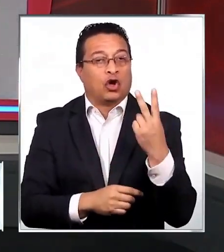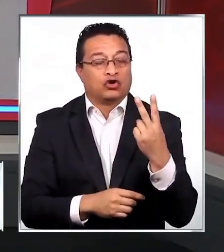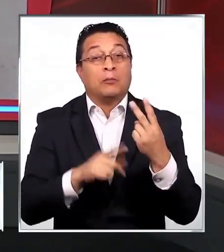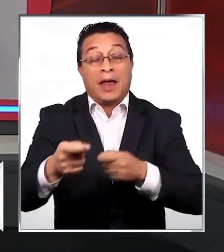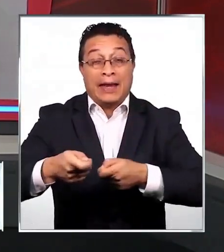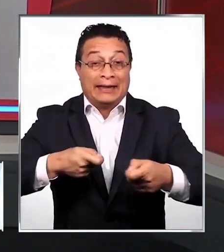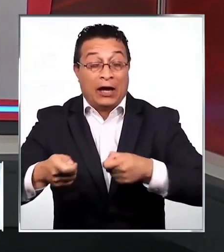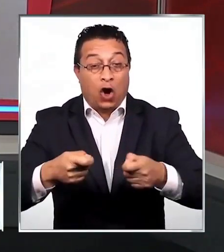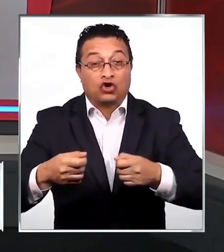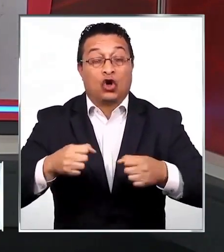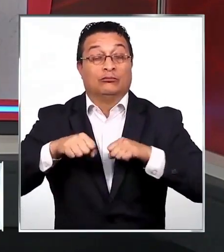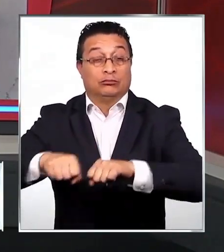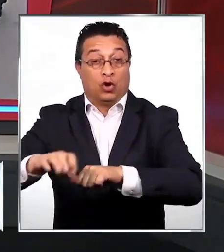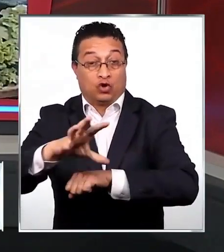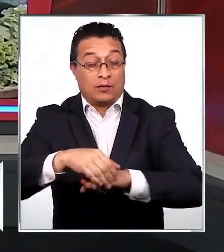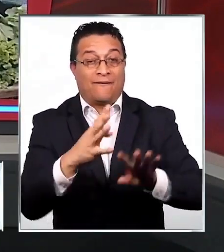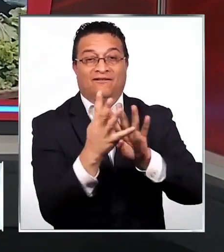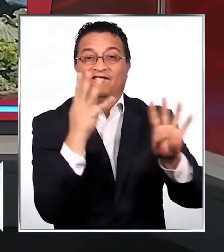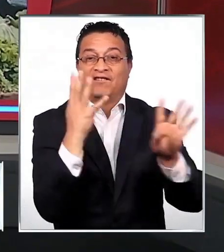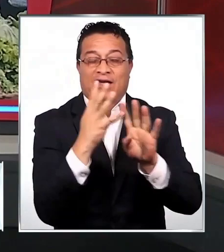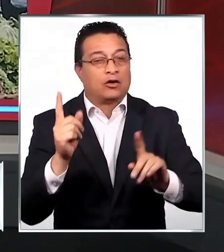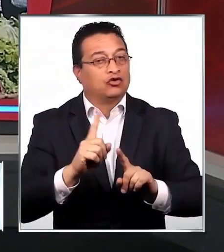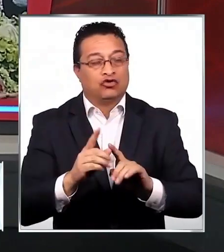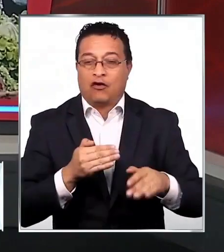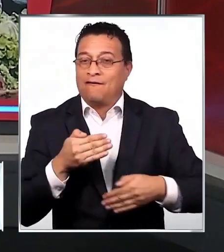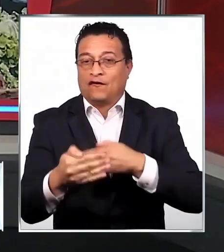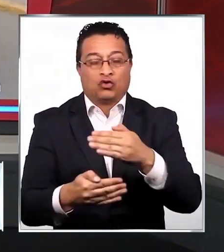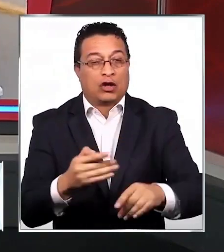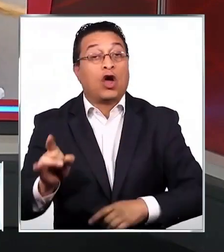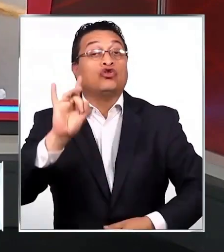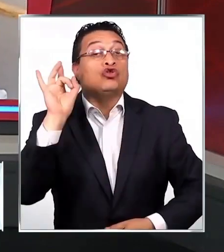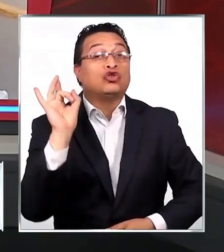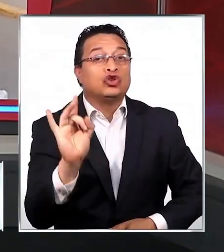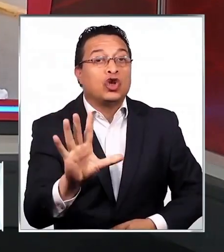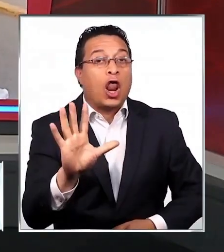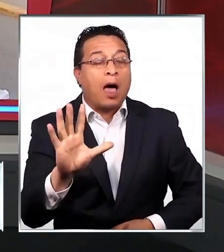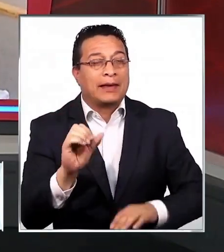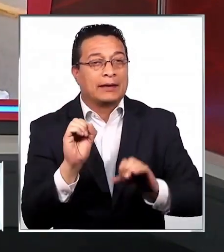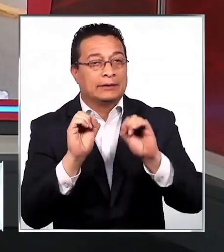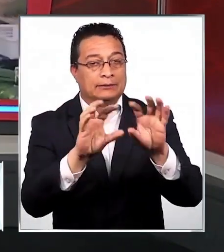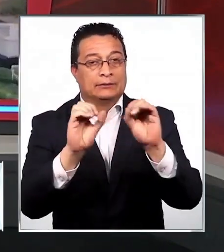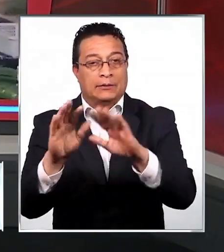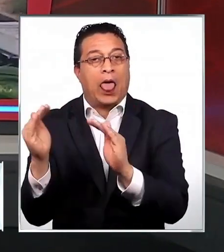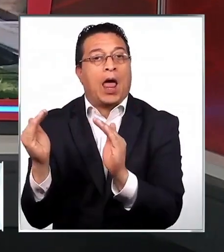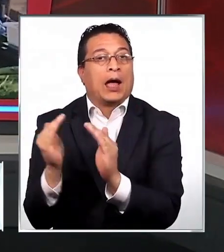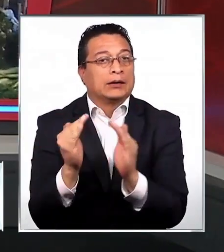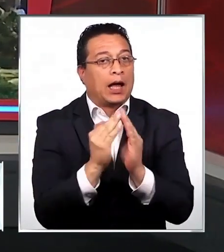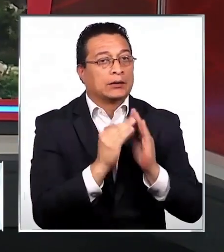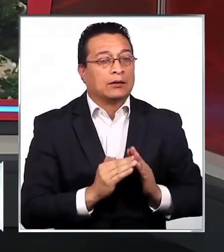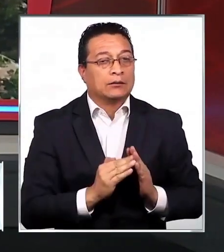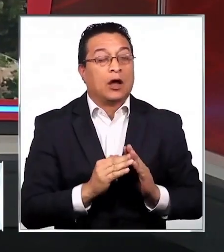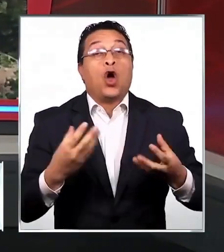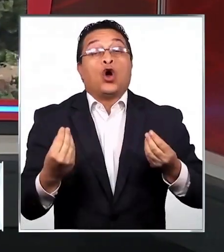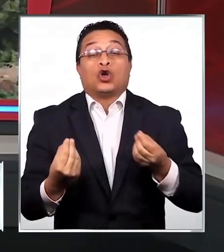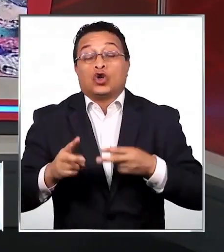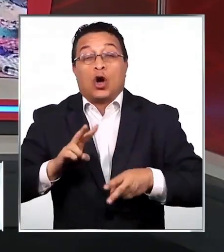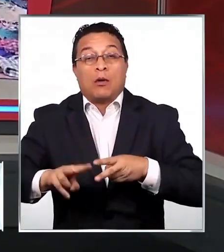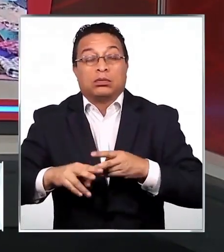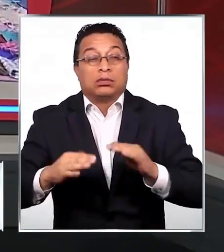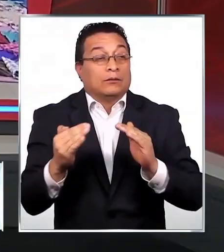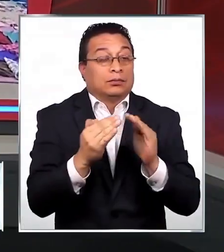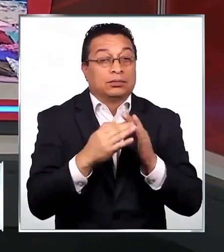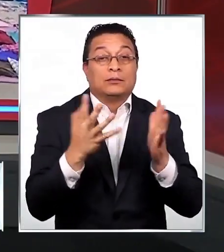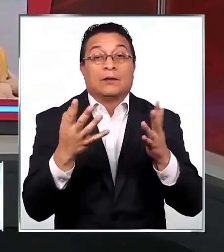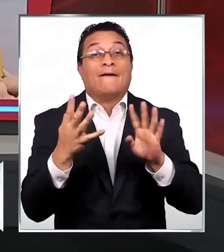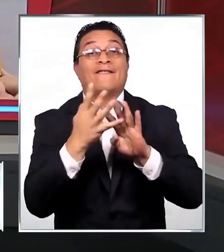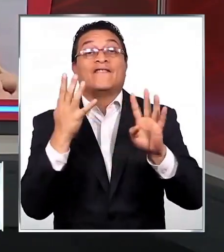negocios los supermercados y ferias no podrán funcionar y solo podrán hacer entrega a domicilio cómo se preparan los vecinos y los comerciantes de la feria